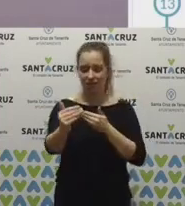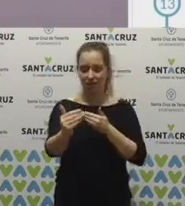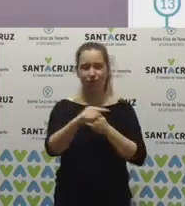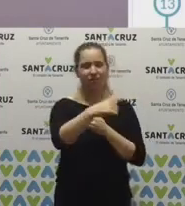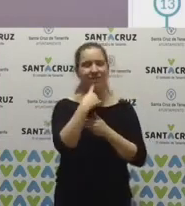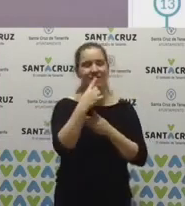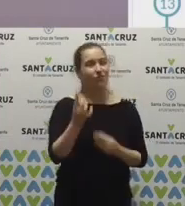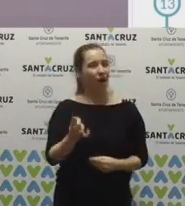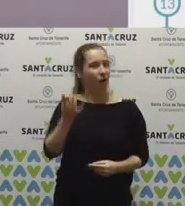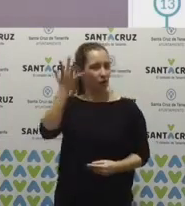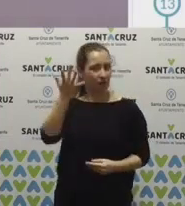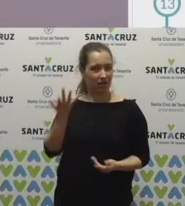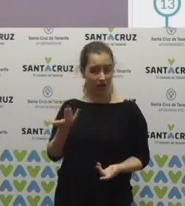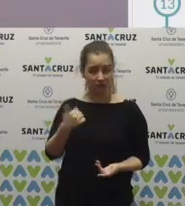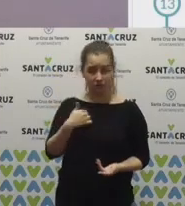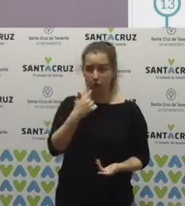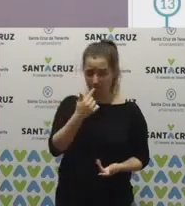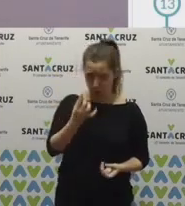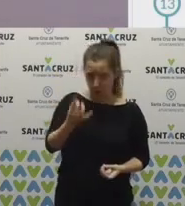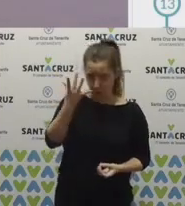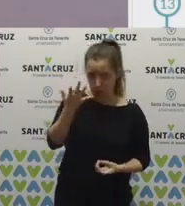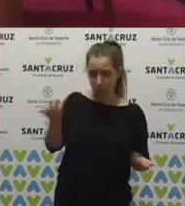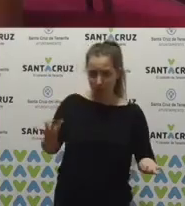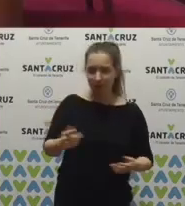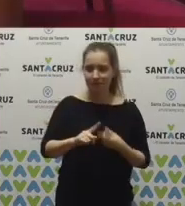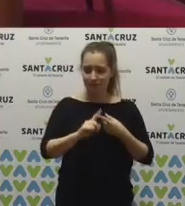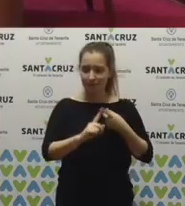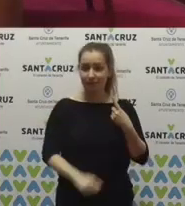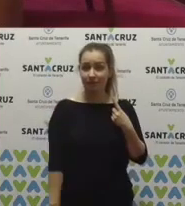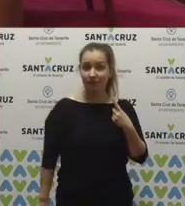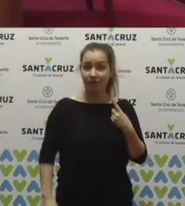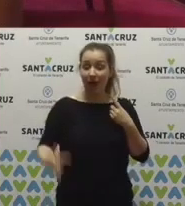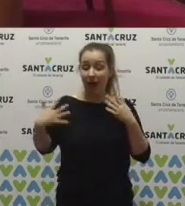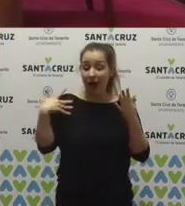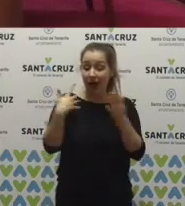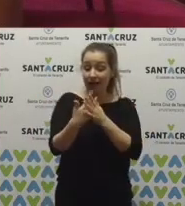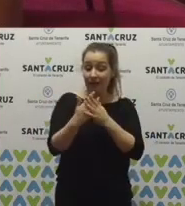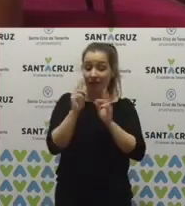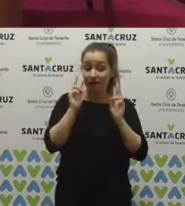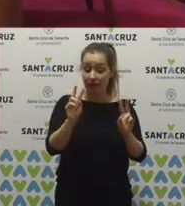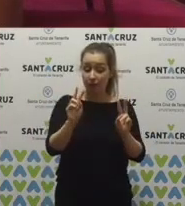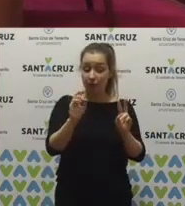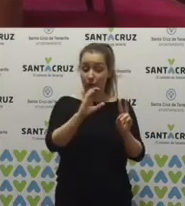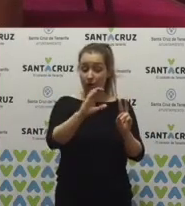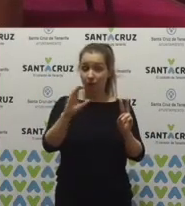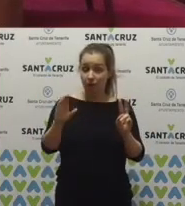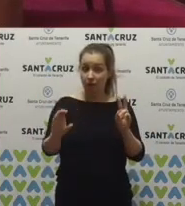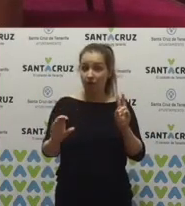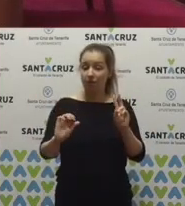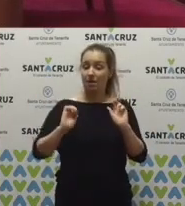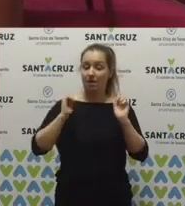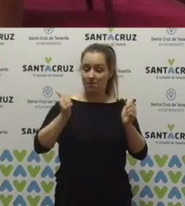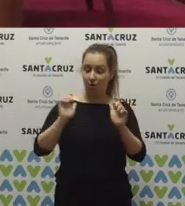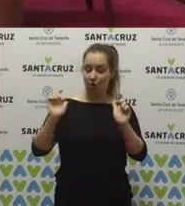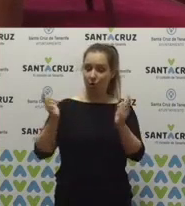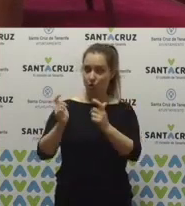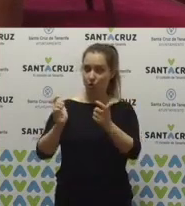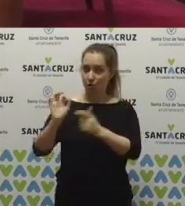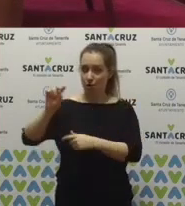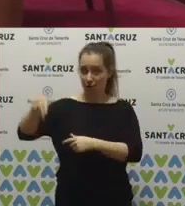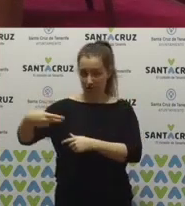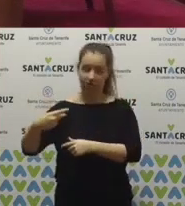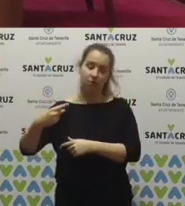ocurrencias le digo yo en las ocurrencias hasta que no vieron que coalición canaria empezó a tener reuniones con las entidades del tercer